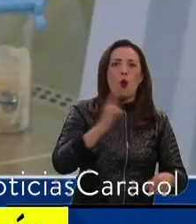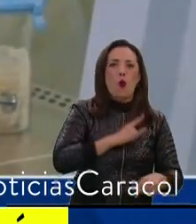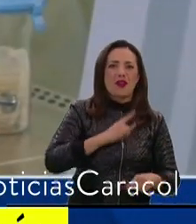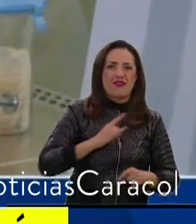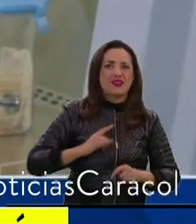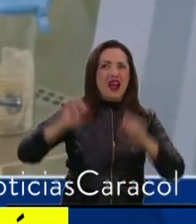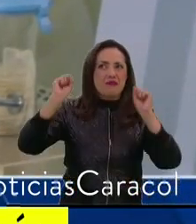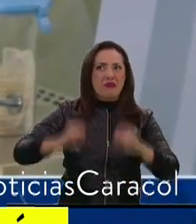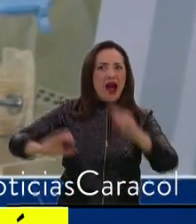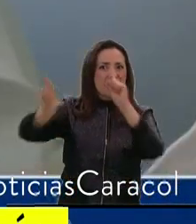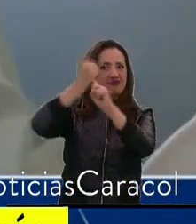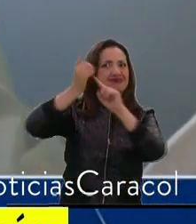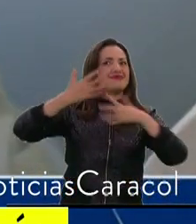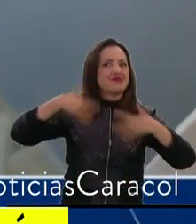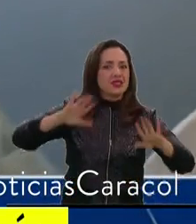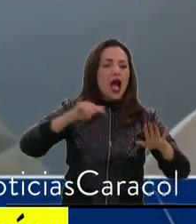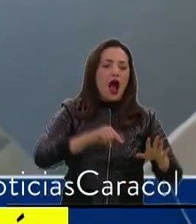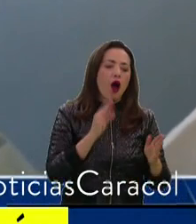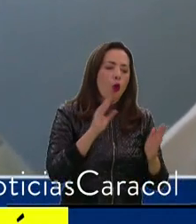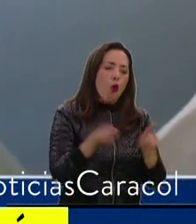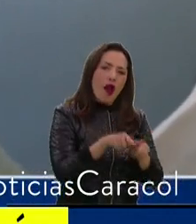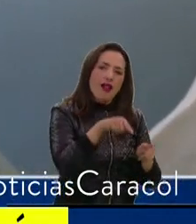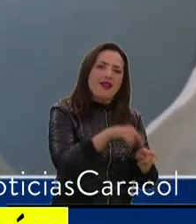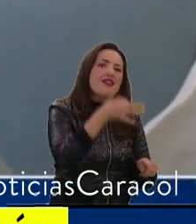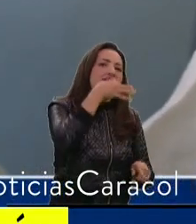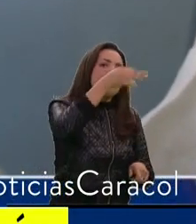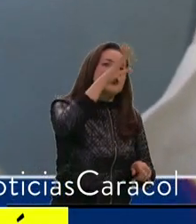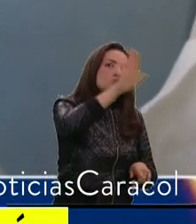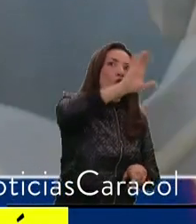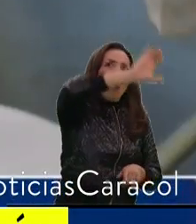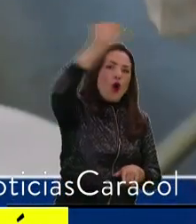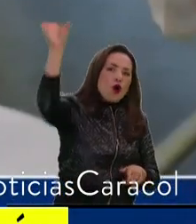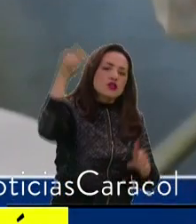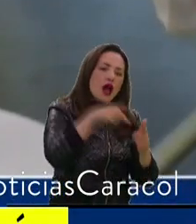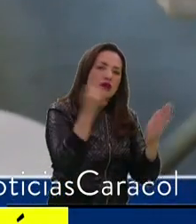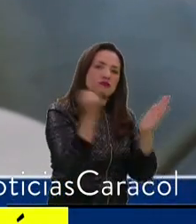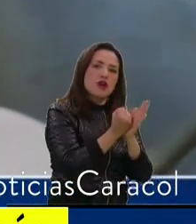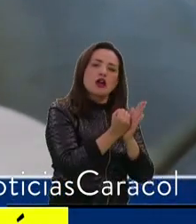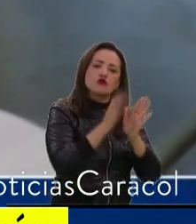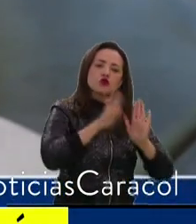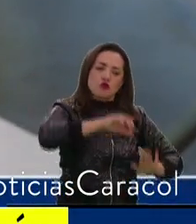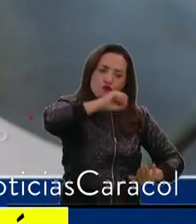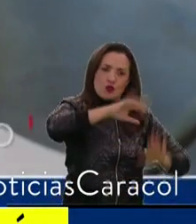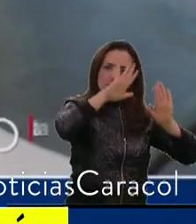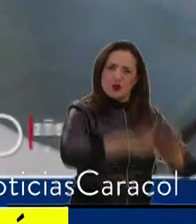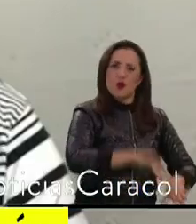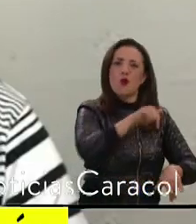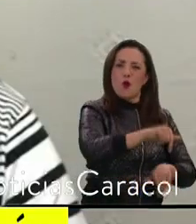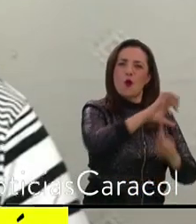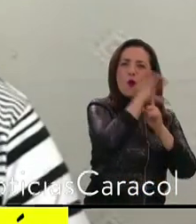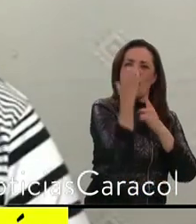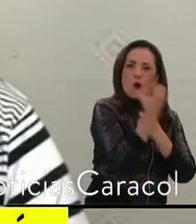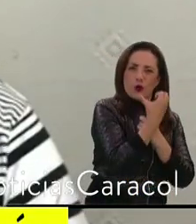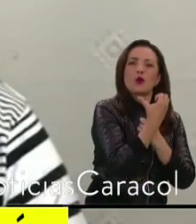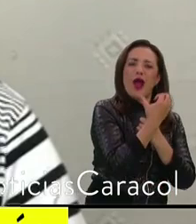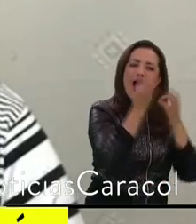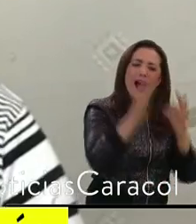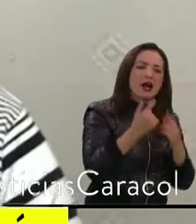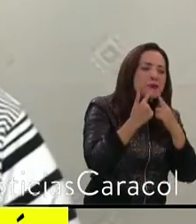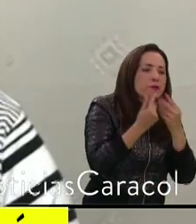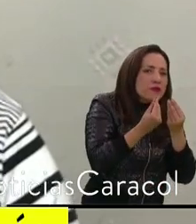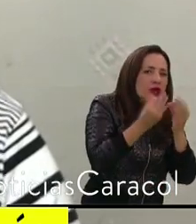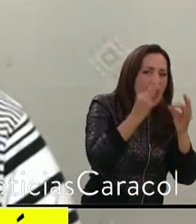le daríamos al queso costeño el arraigo cultural que tiene y de esa manera lo